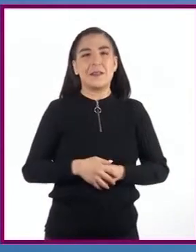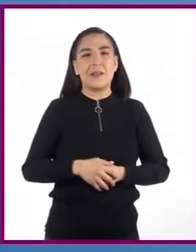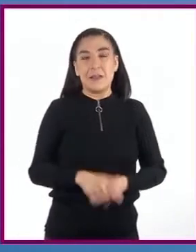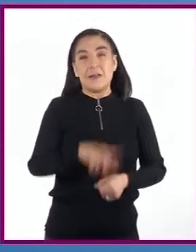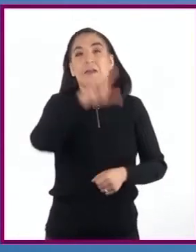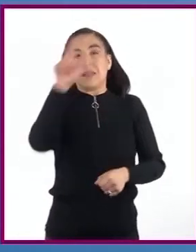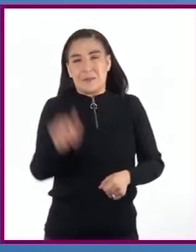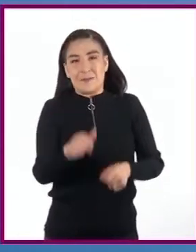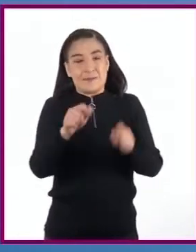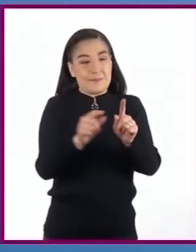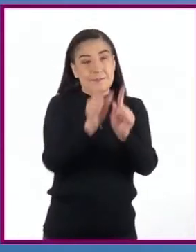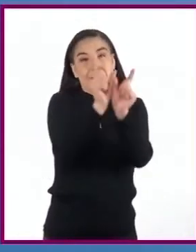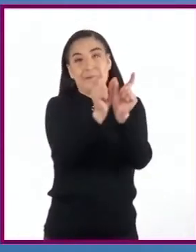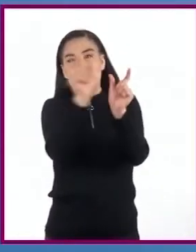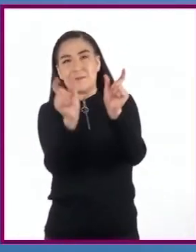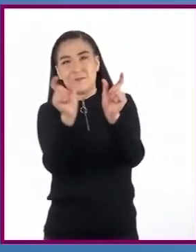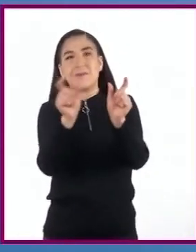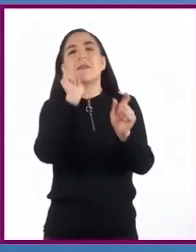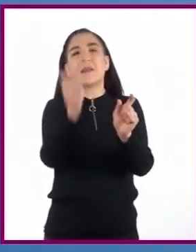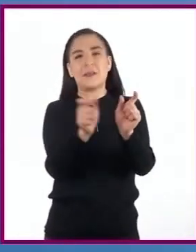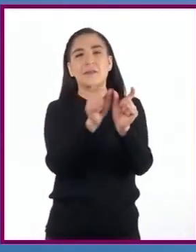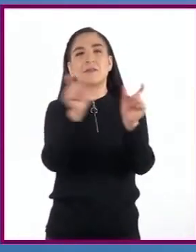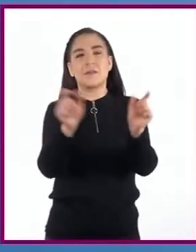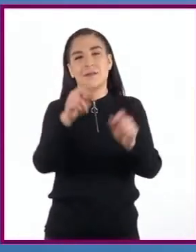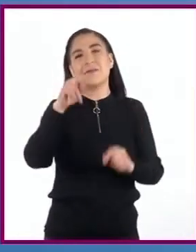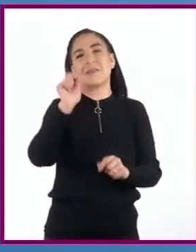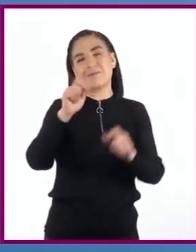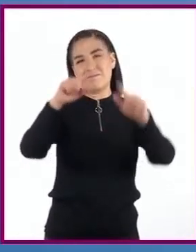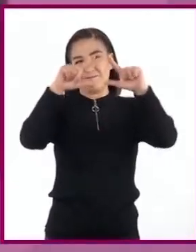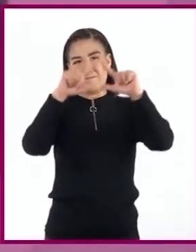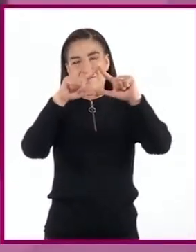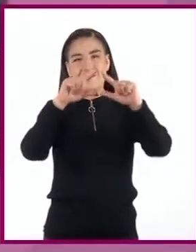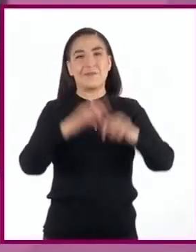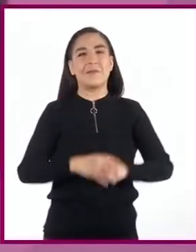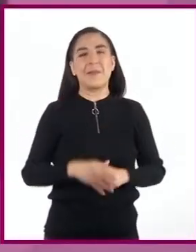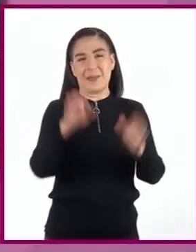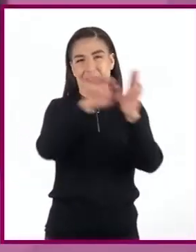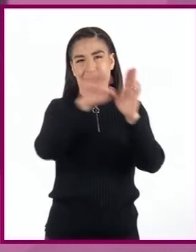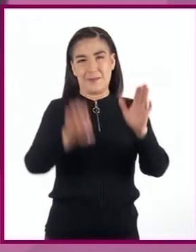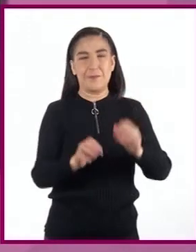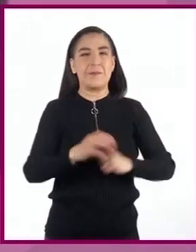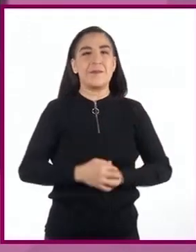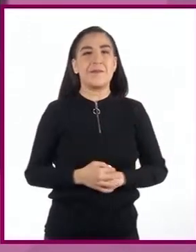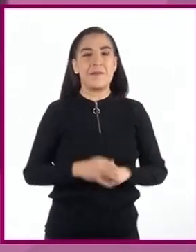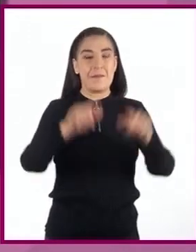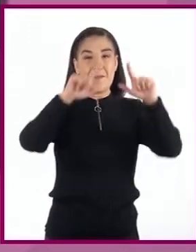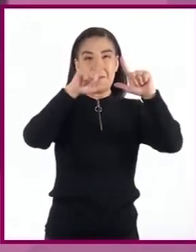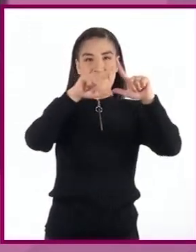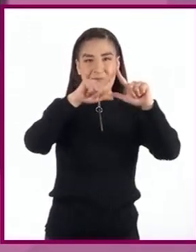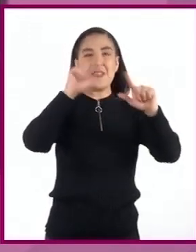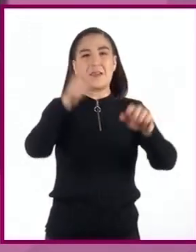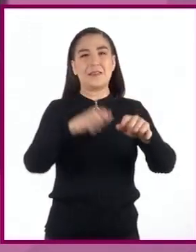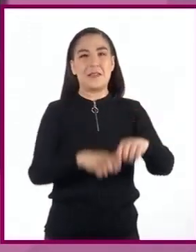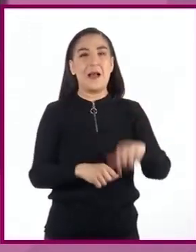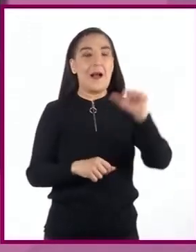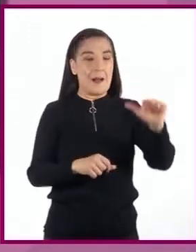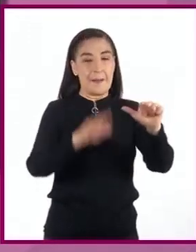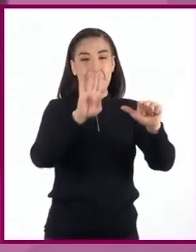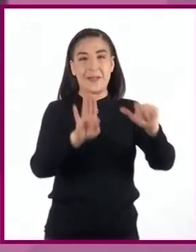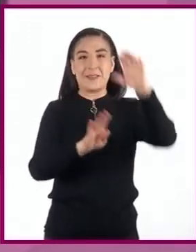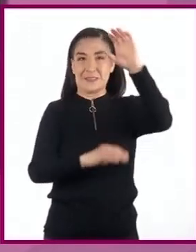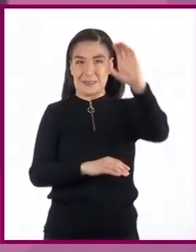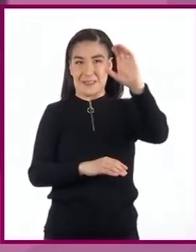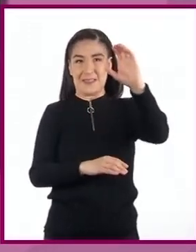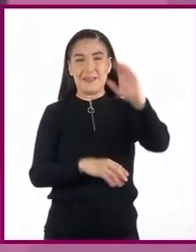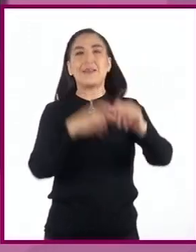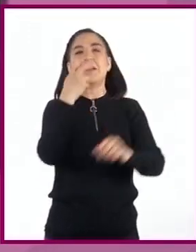las letras de los vértices que forman a dicho triángulo. Por ejemplo, un triángulo cuyos vértices son A, B y